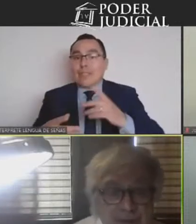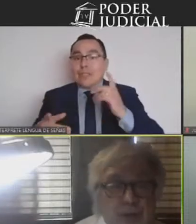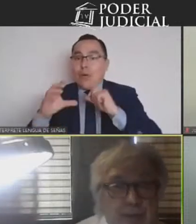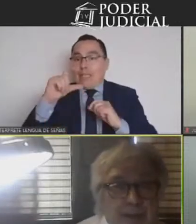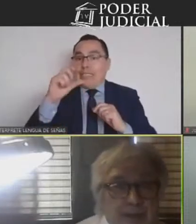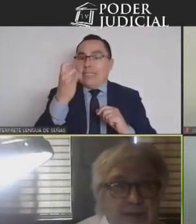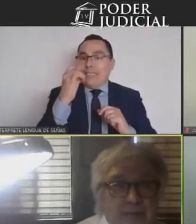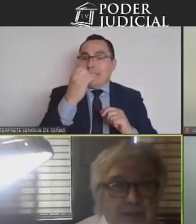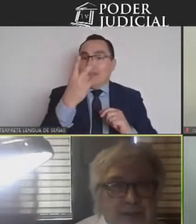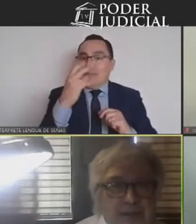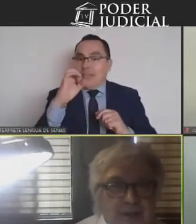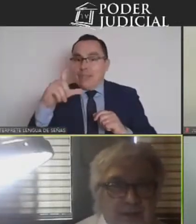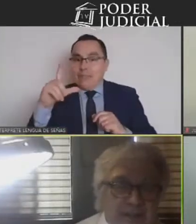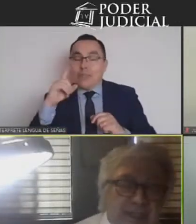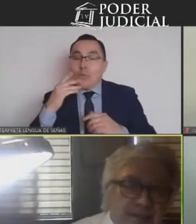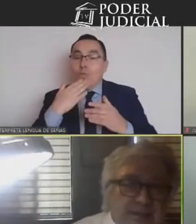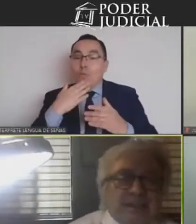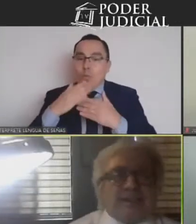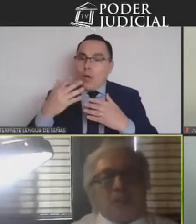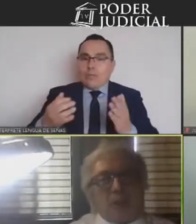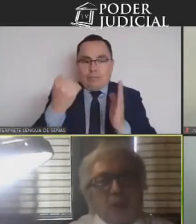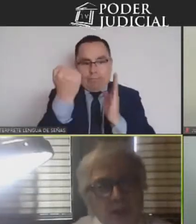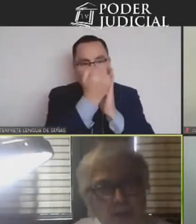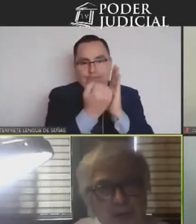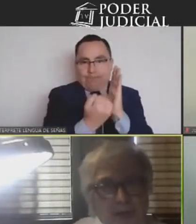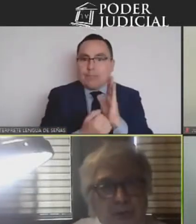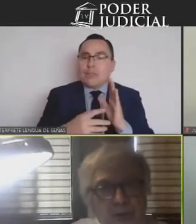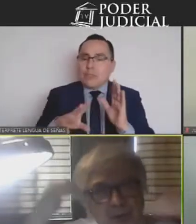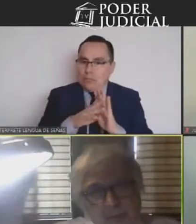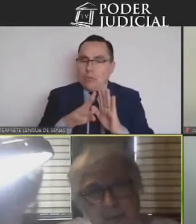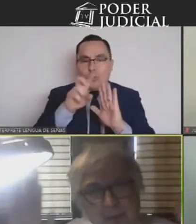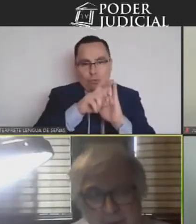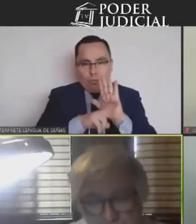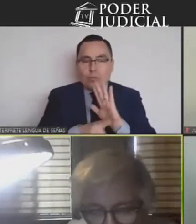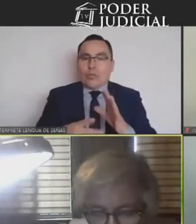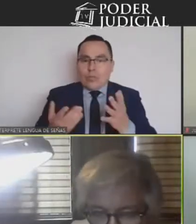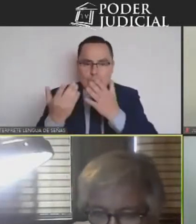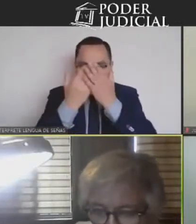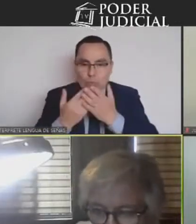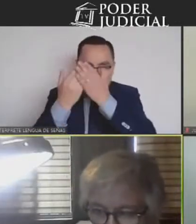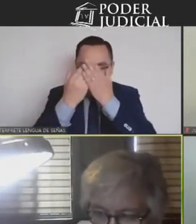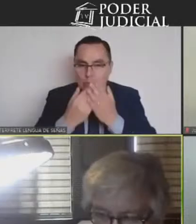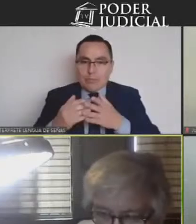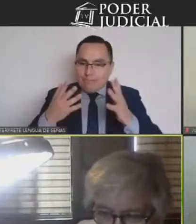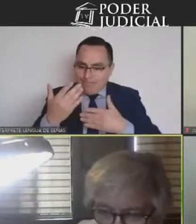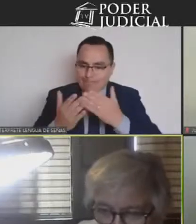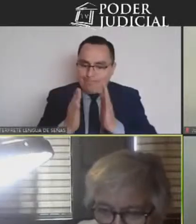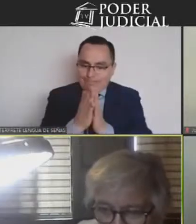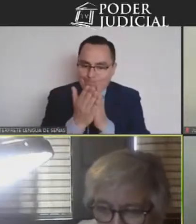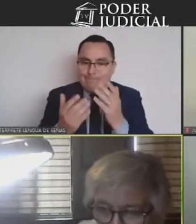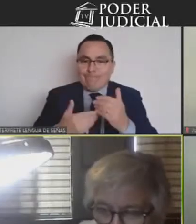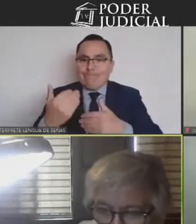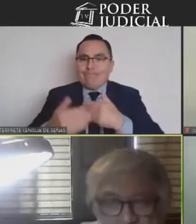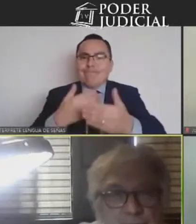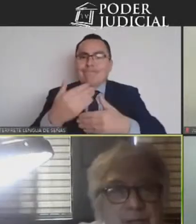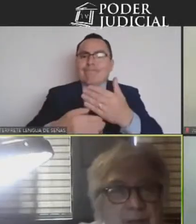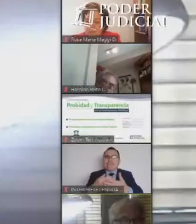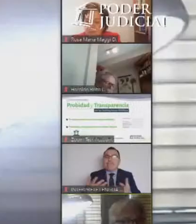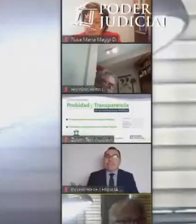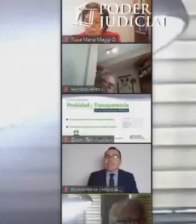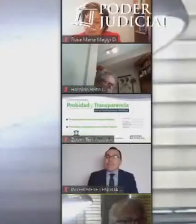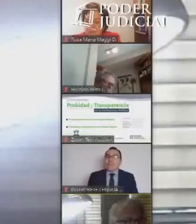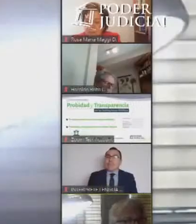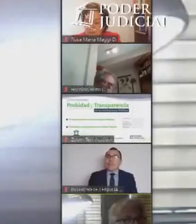yo, seguramente va a ser, ya está siendo abordado por los estudiosos y después seguramente va a tener